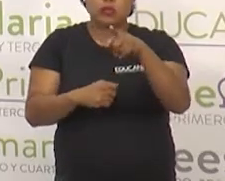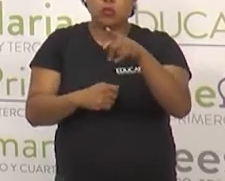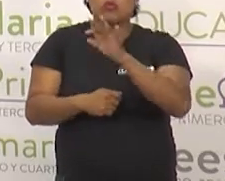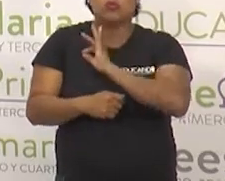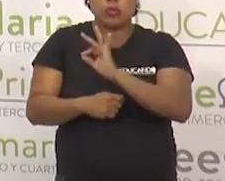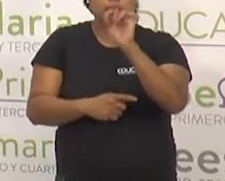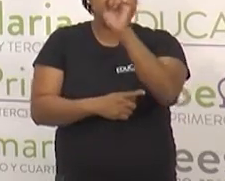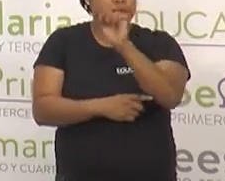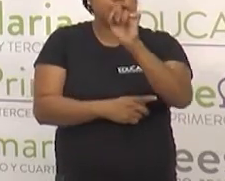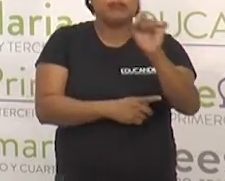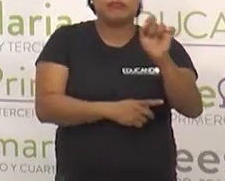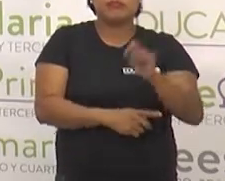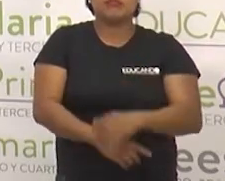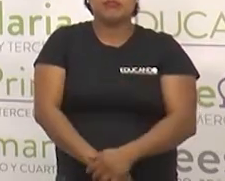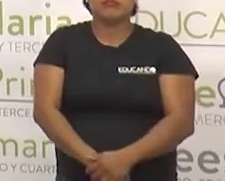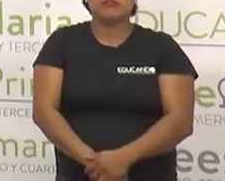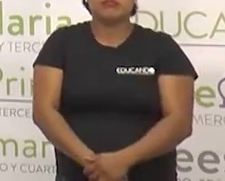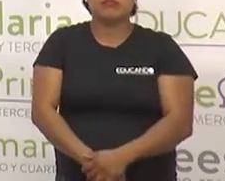la intentes